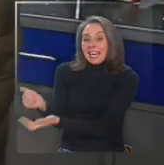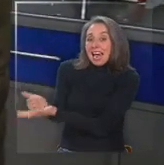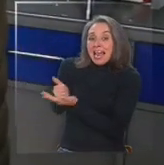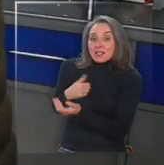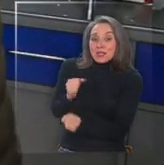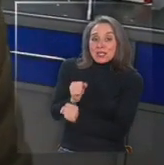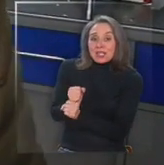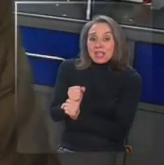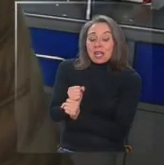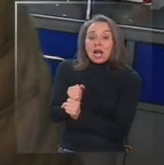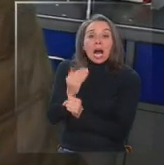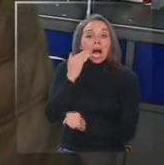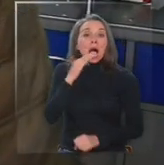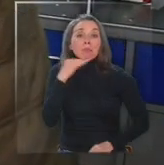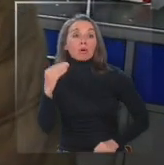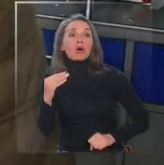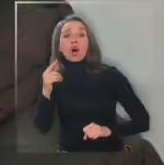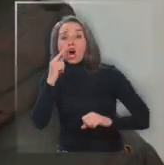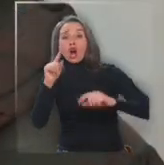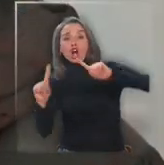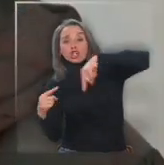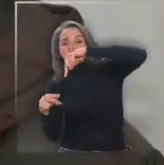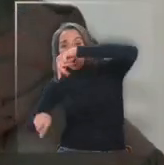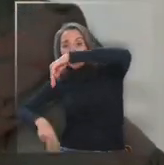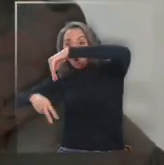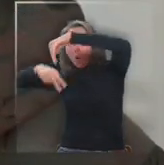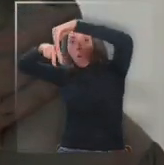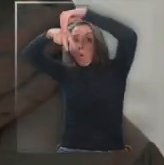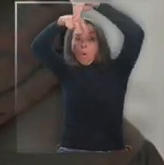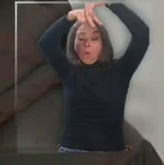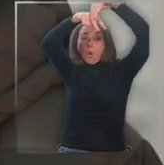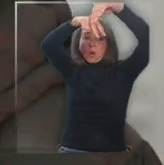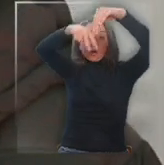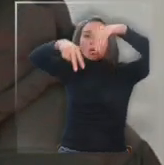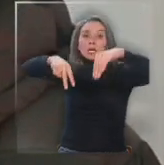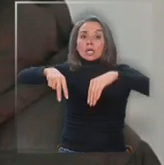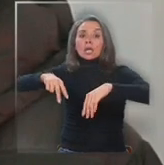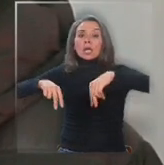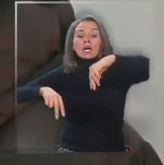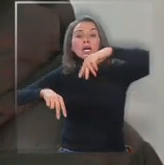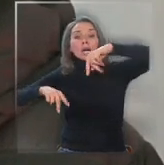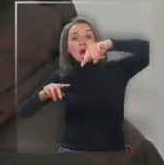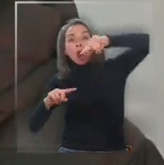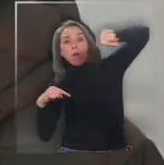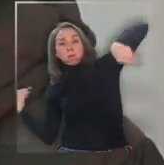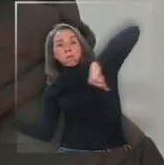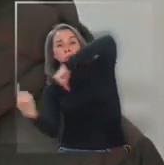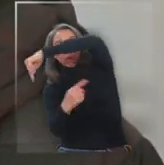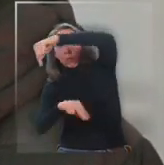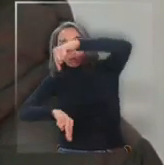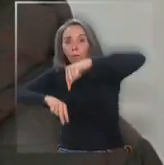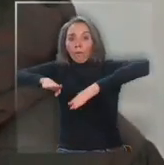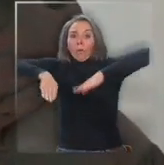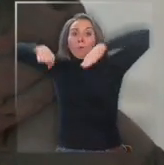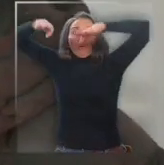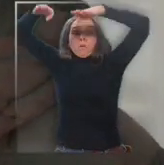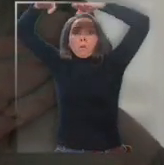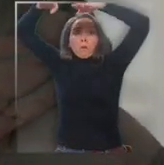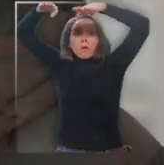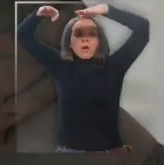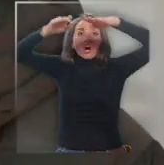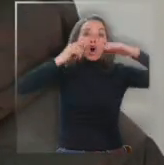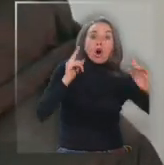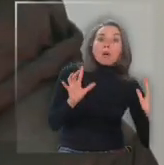no la cuenta. El tornado se lo estaba llevando. Lo vio que iba ya con los piececitos flotando y se le tiró encima